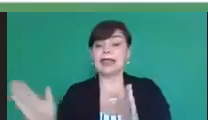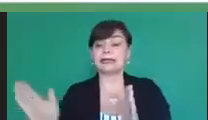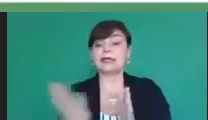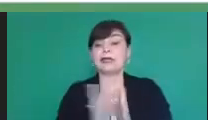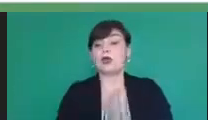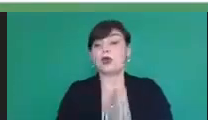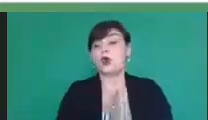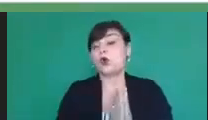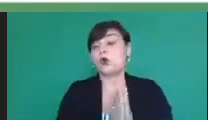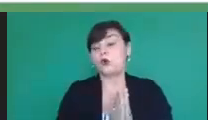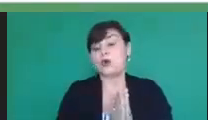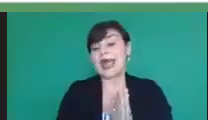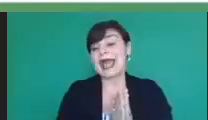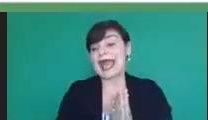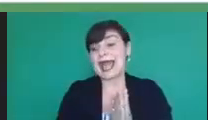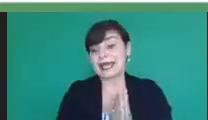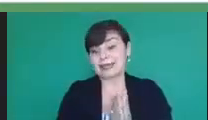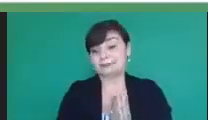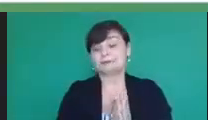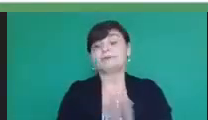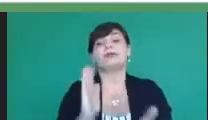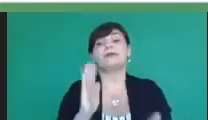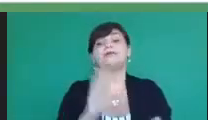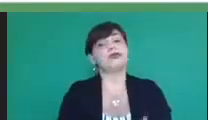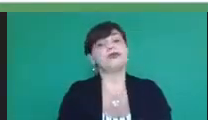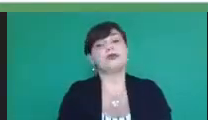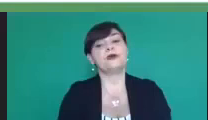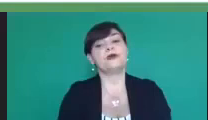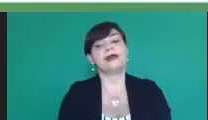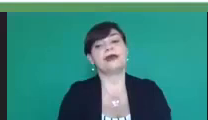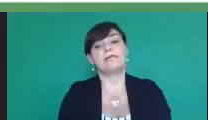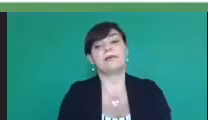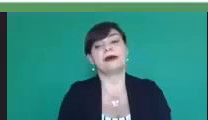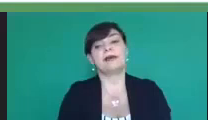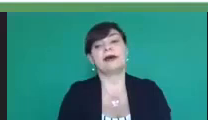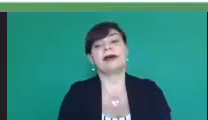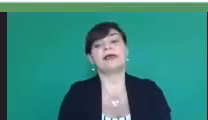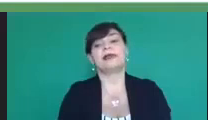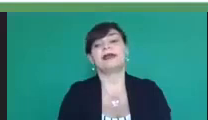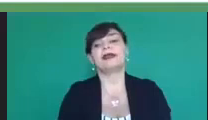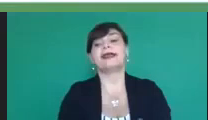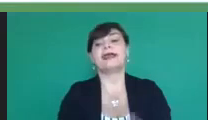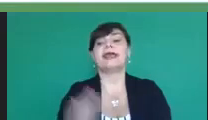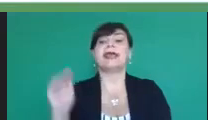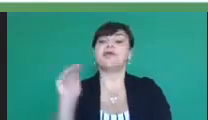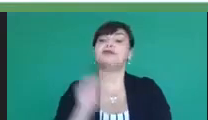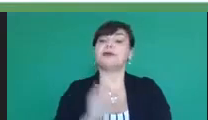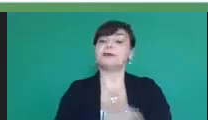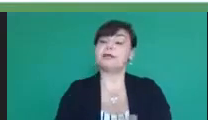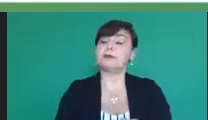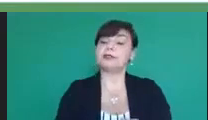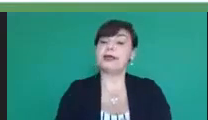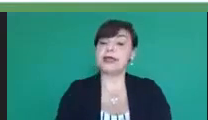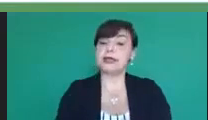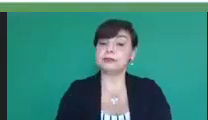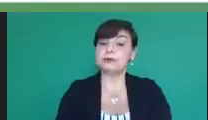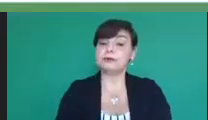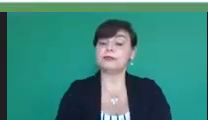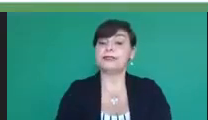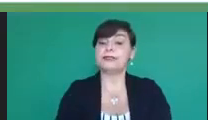planta con una carga microbiológica más baja, de manera que reduzcamos el